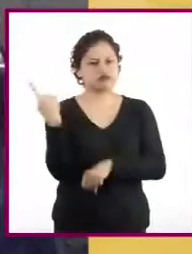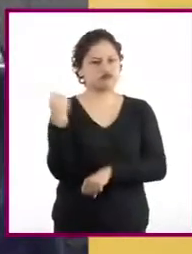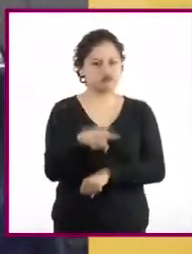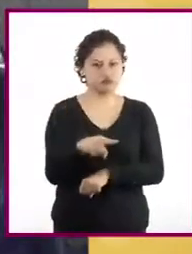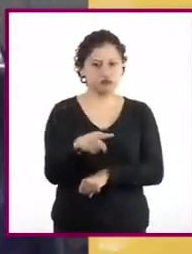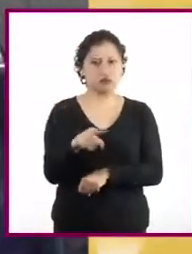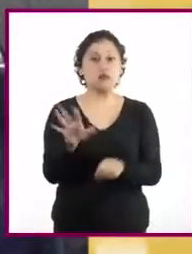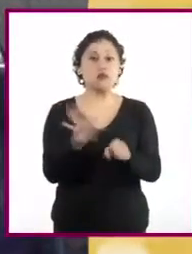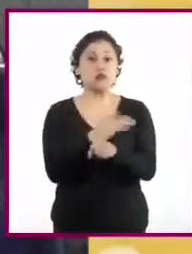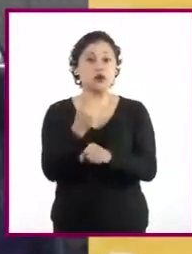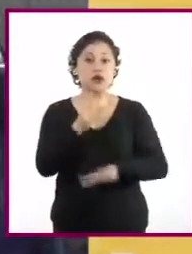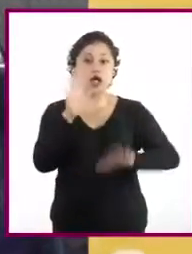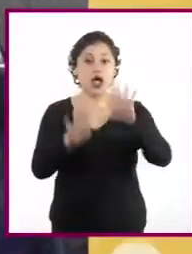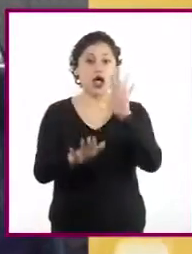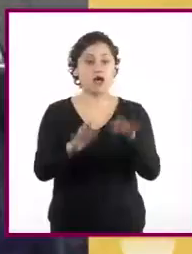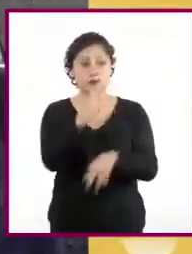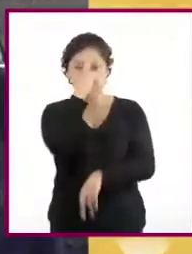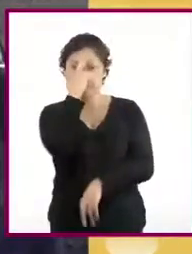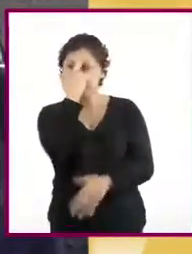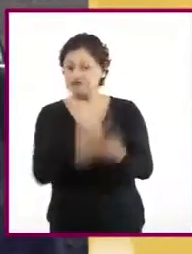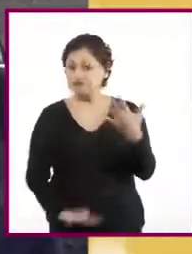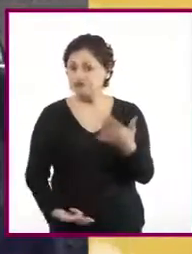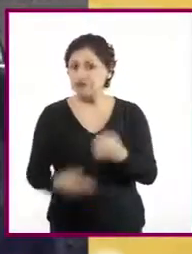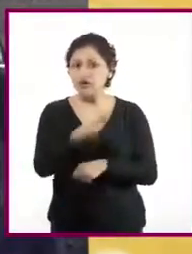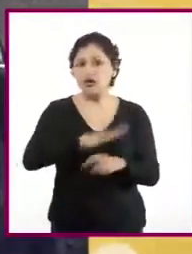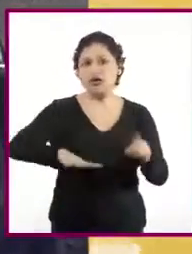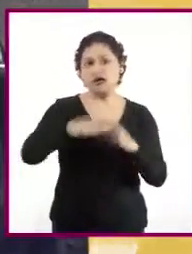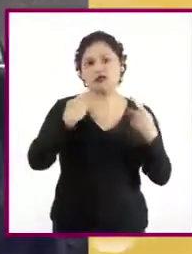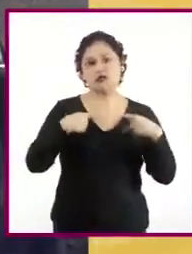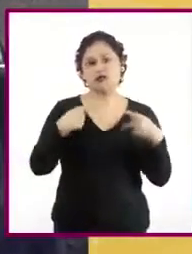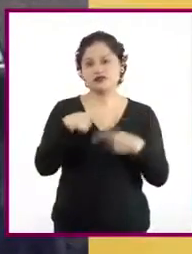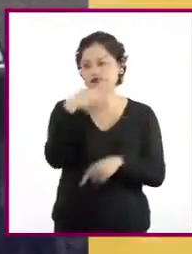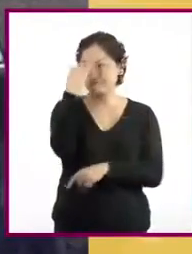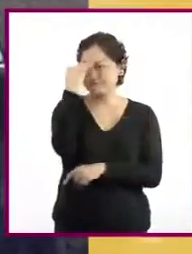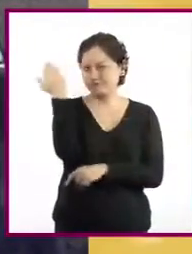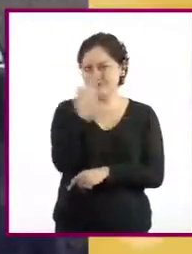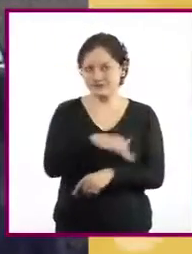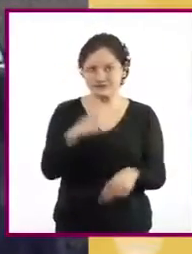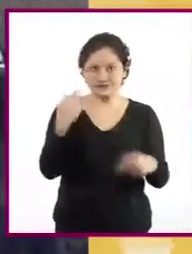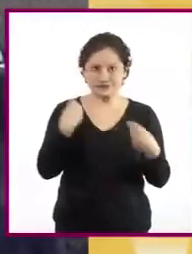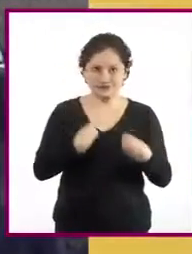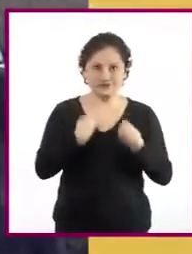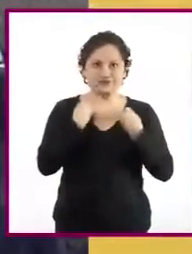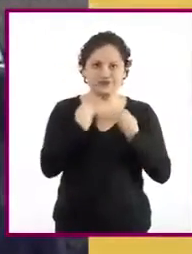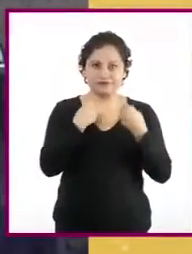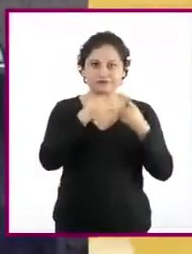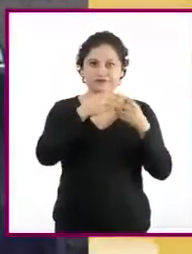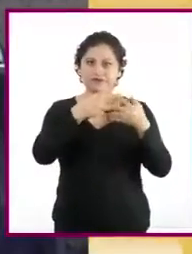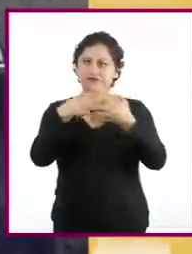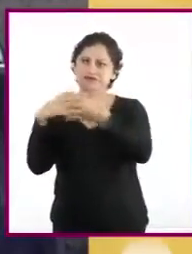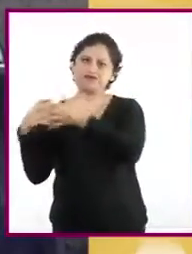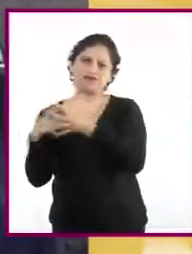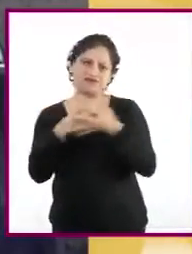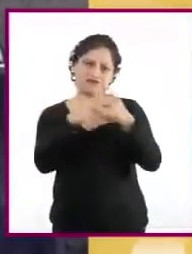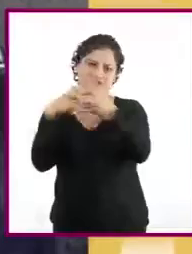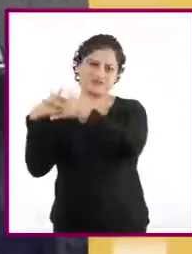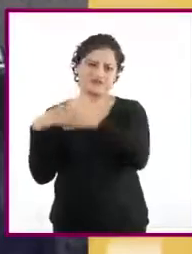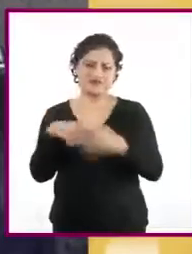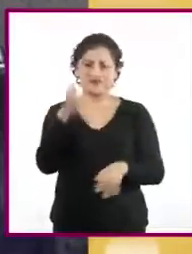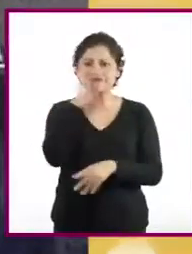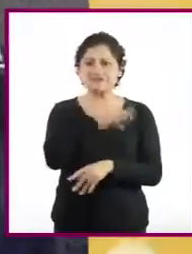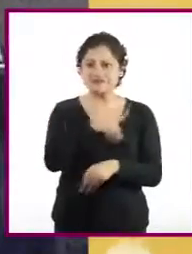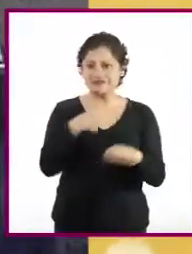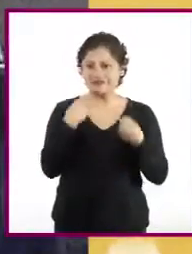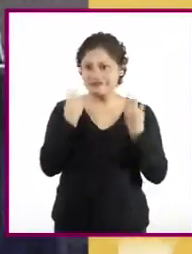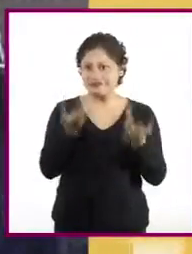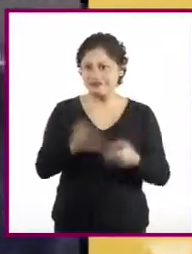rompe, las consecuencias para la civilización resultan nefastas. El desorden y la violencia hacen entonces su aparición.